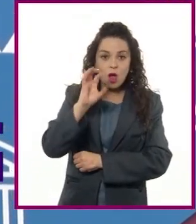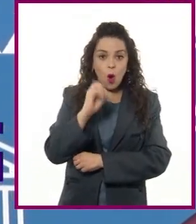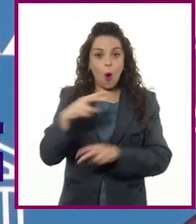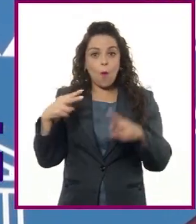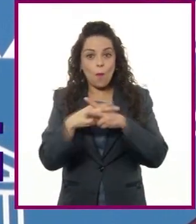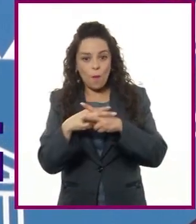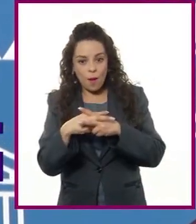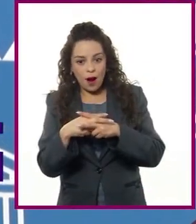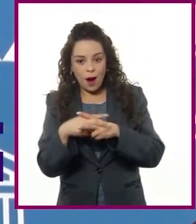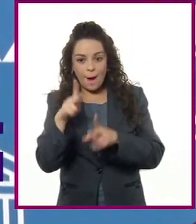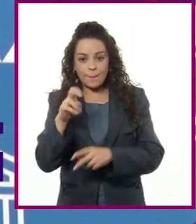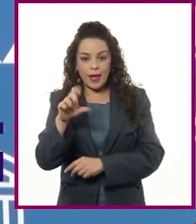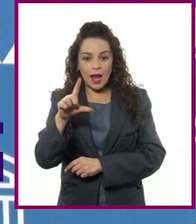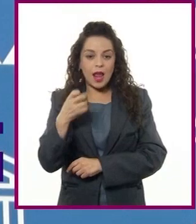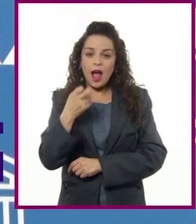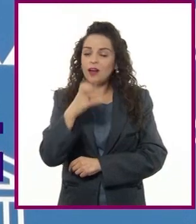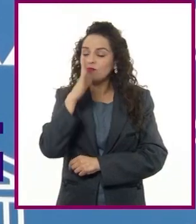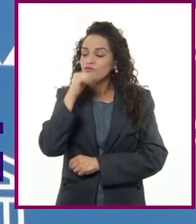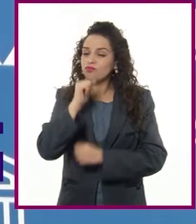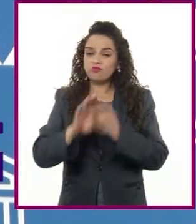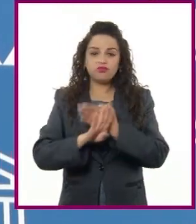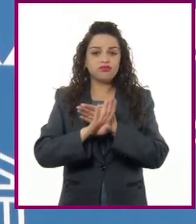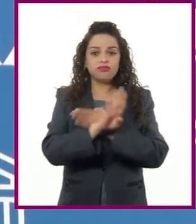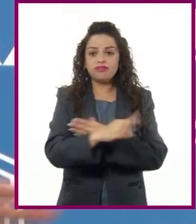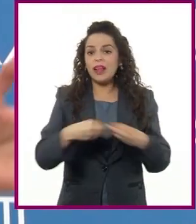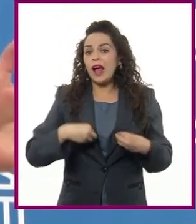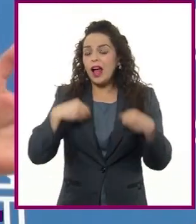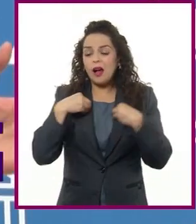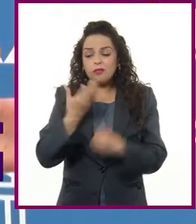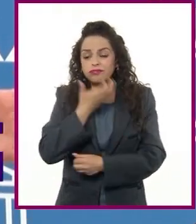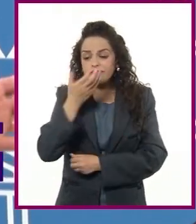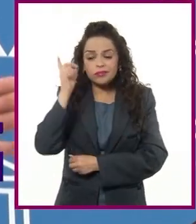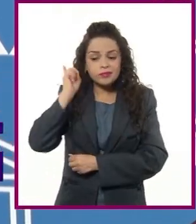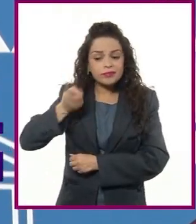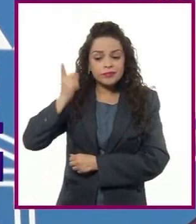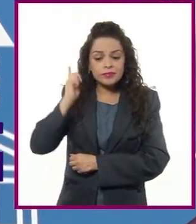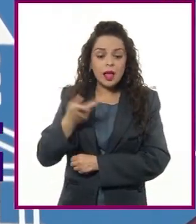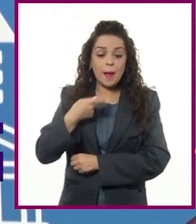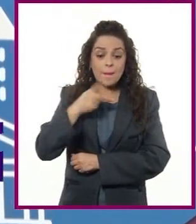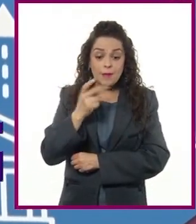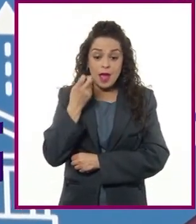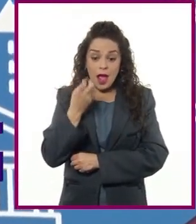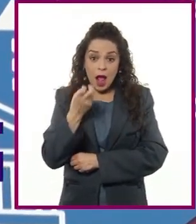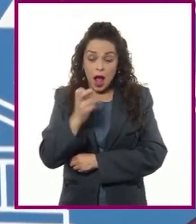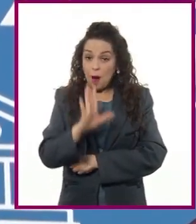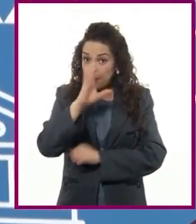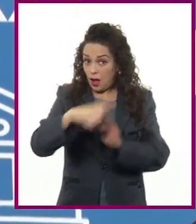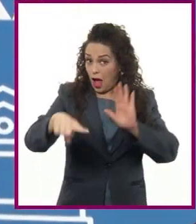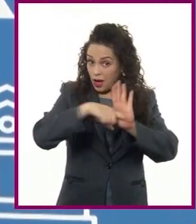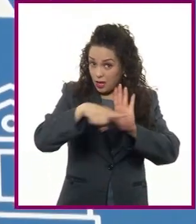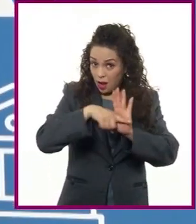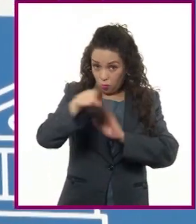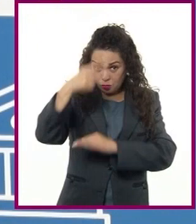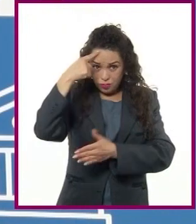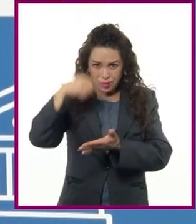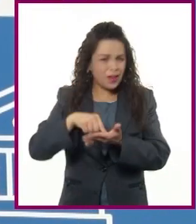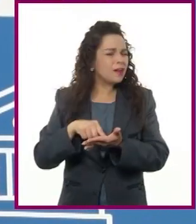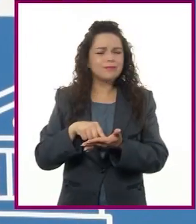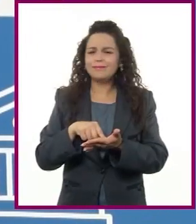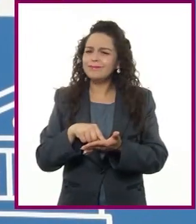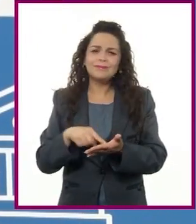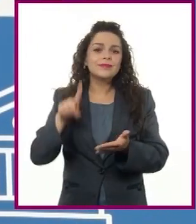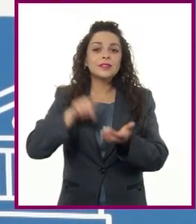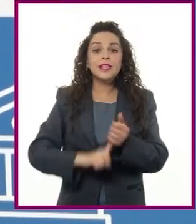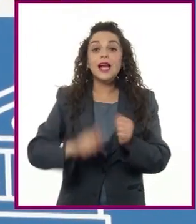es inevitable en la vida cotidiana, pero no debe entenderse como algo negativo, sino como una